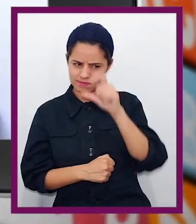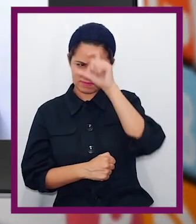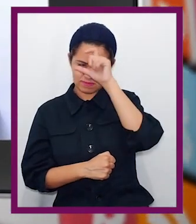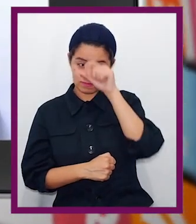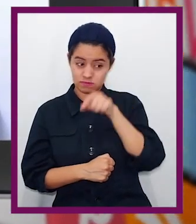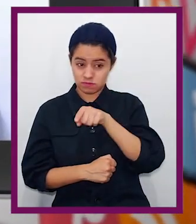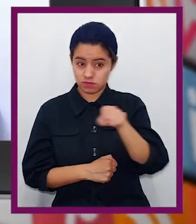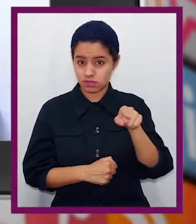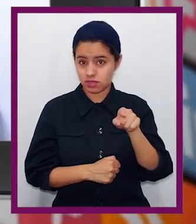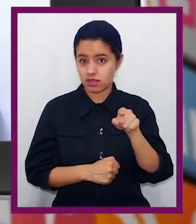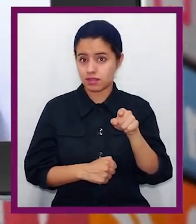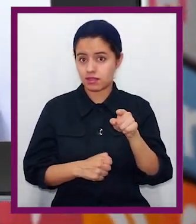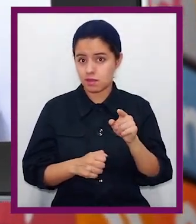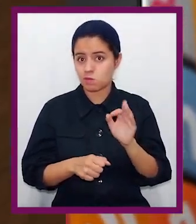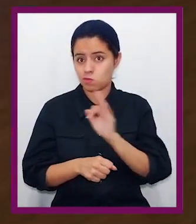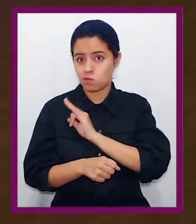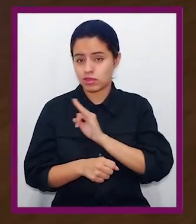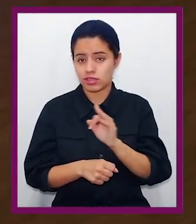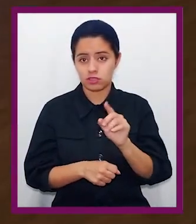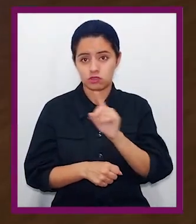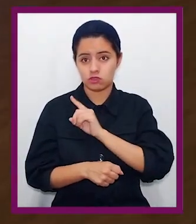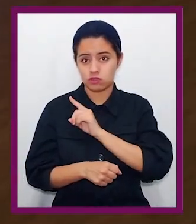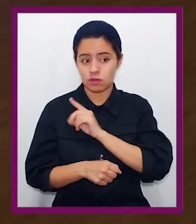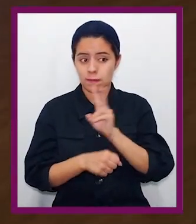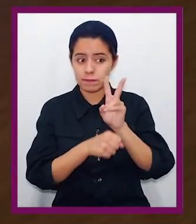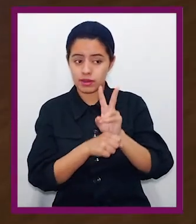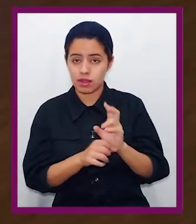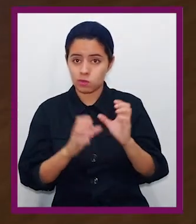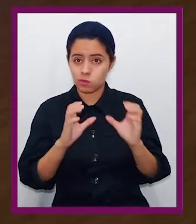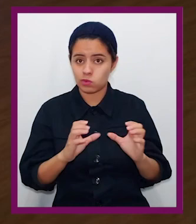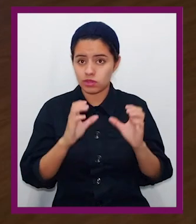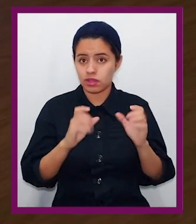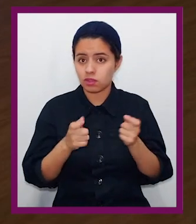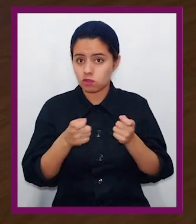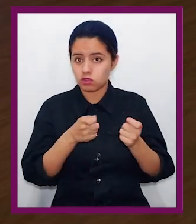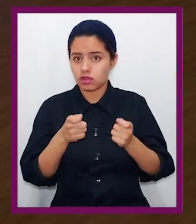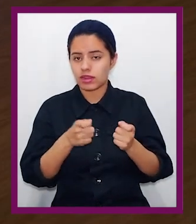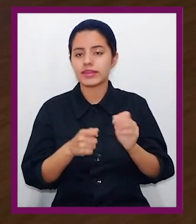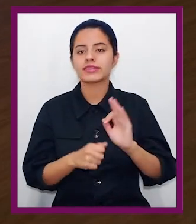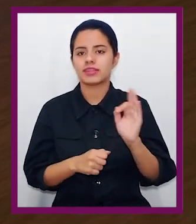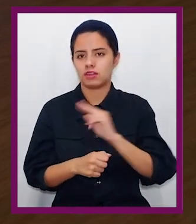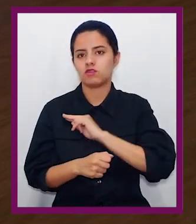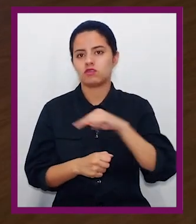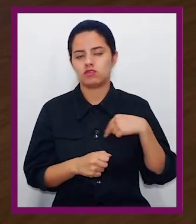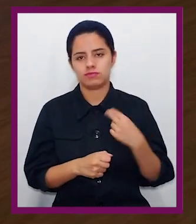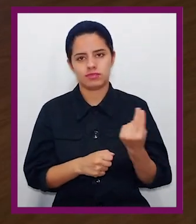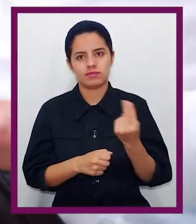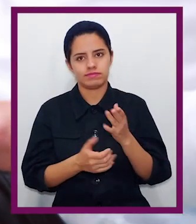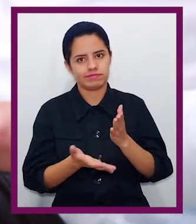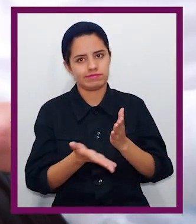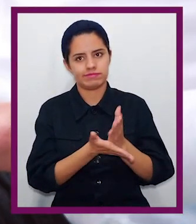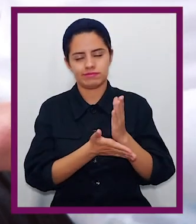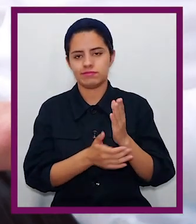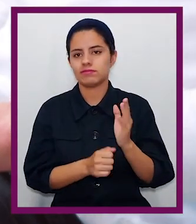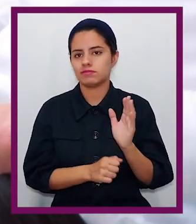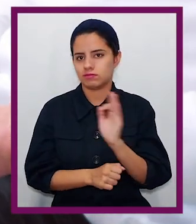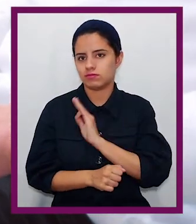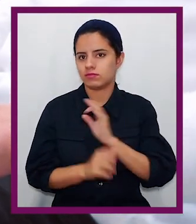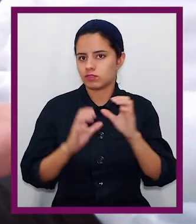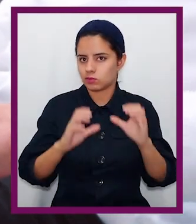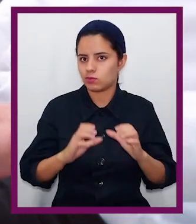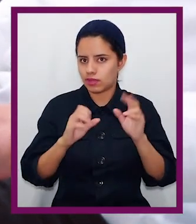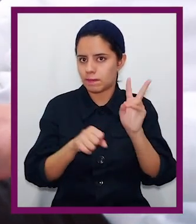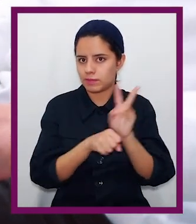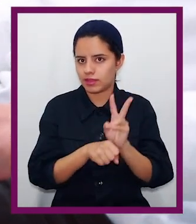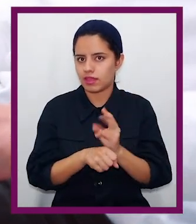tan malo será que las redes sociales se autorregulen? Tal vez deberíamos de incidir un poco más en el tipo de contenido que las redes sociales pueden